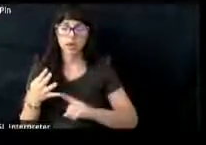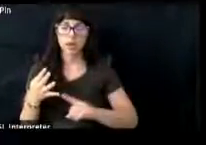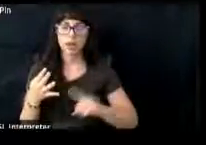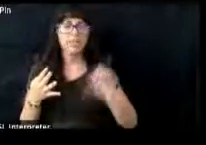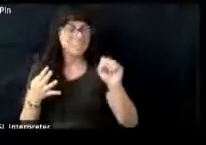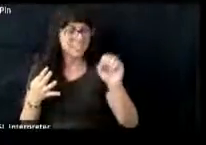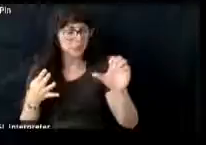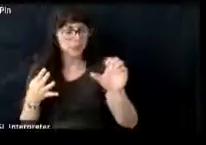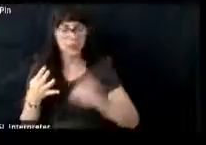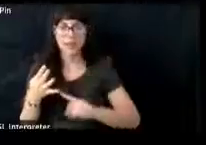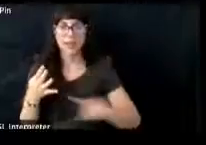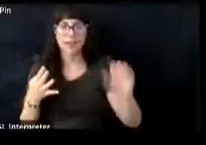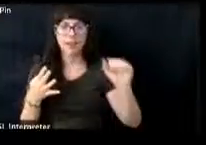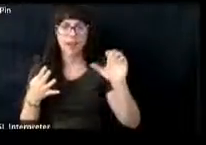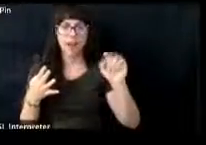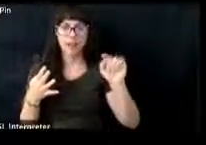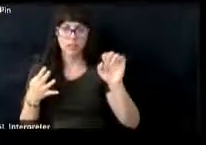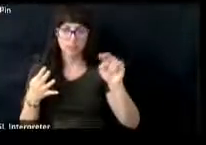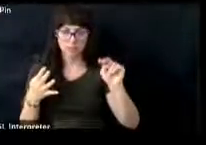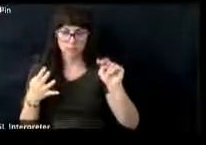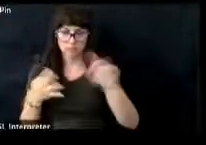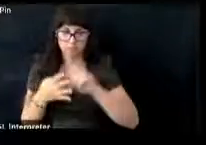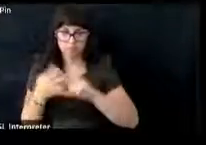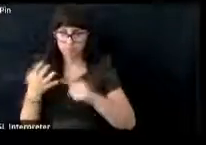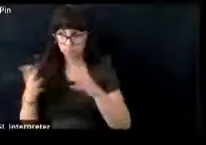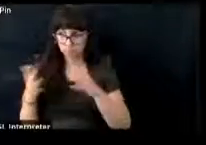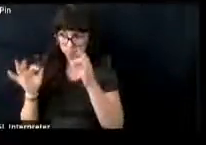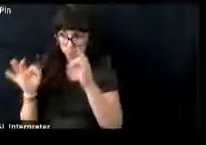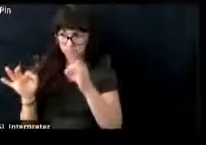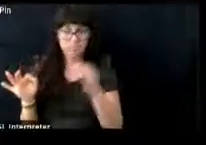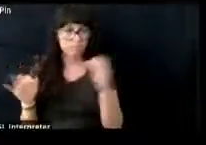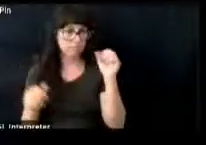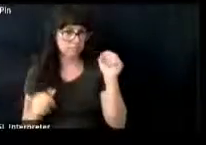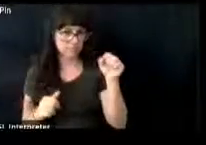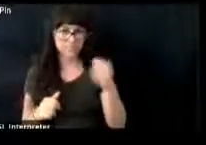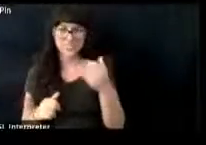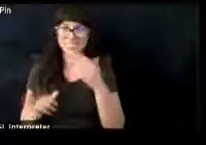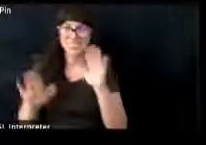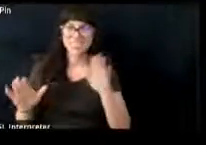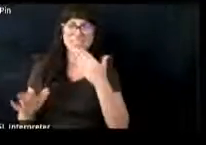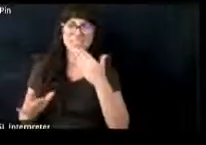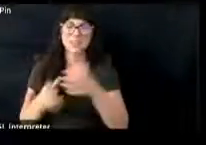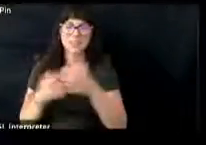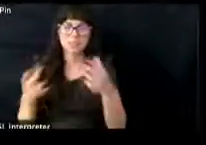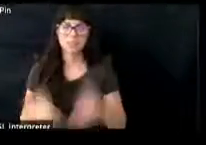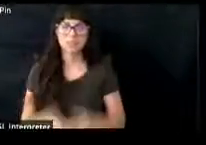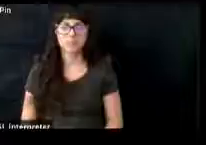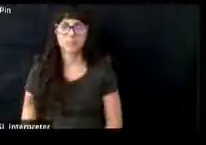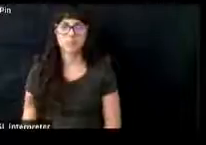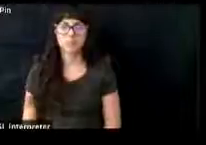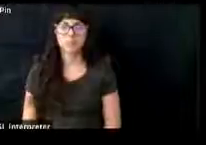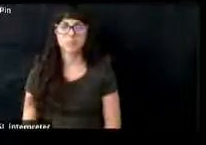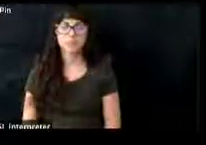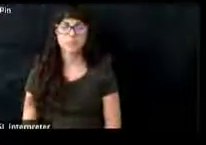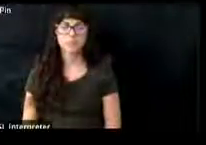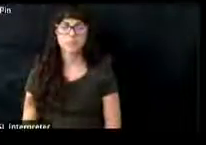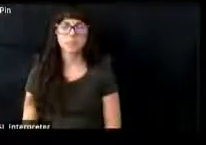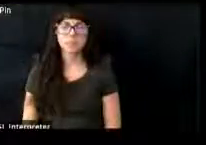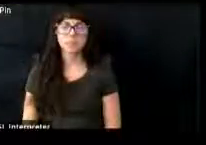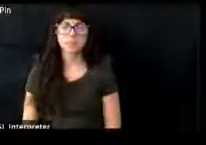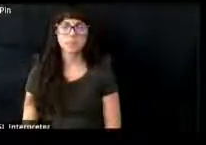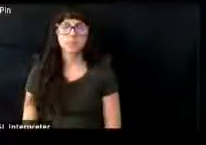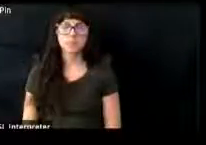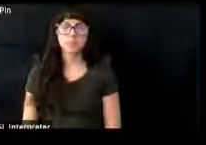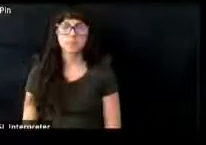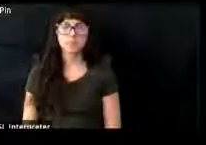Sí. Yes. Great, thank you so much. Muy bien, muchísimas gracias.